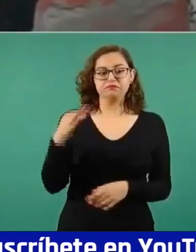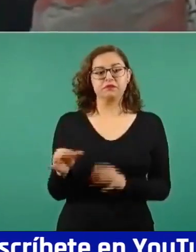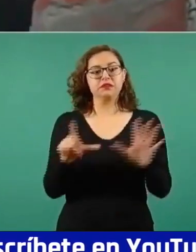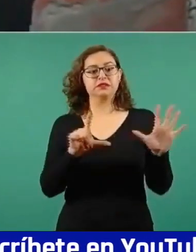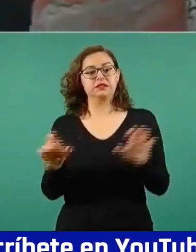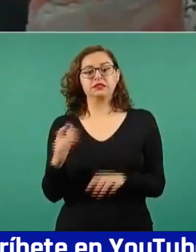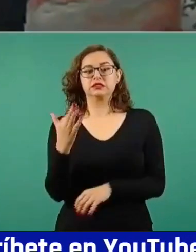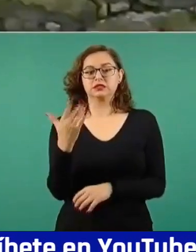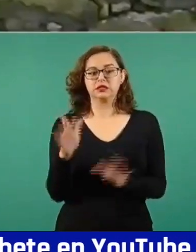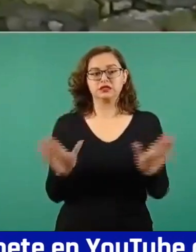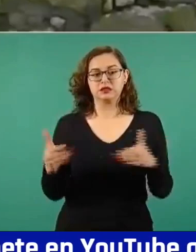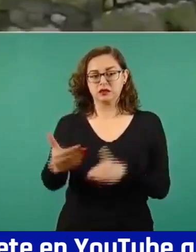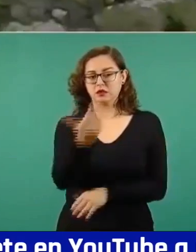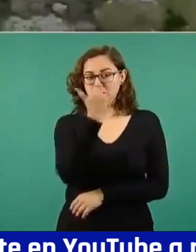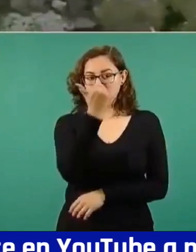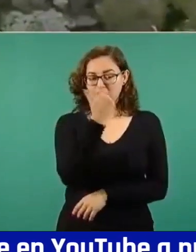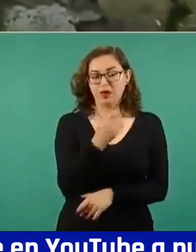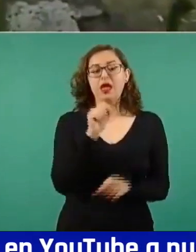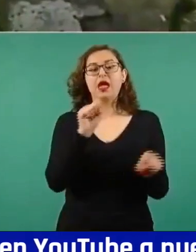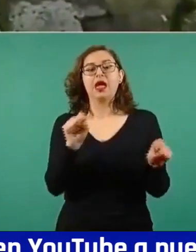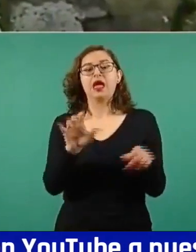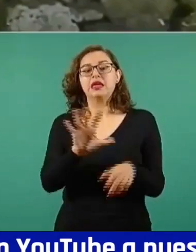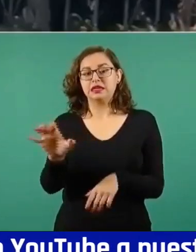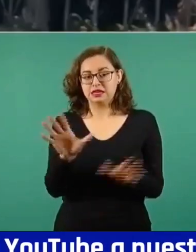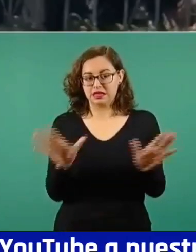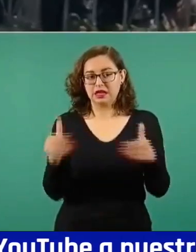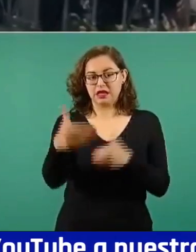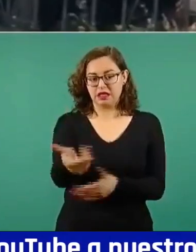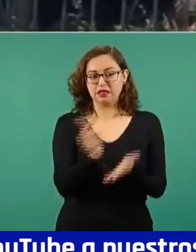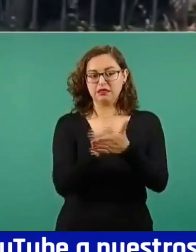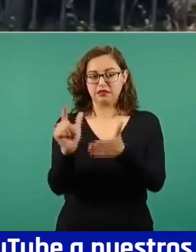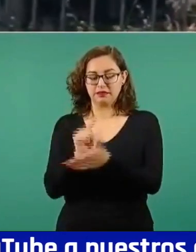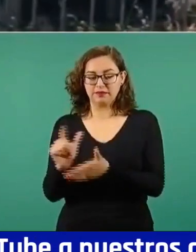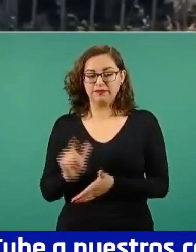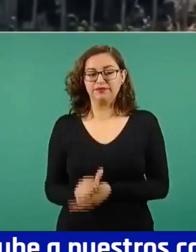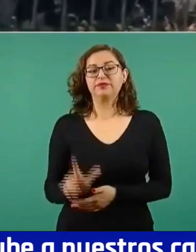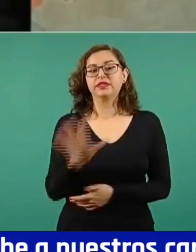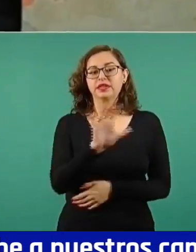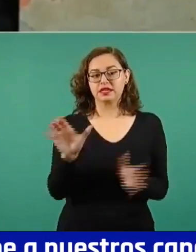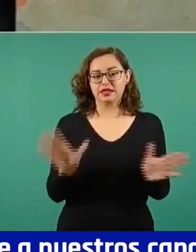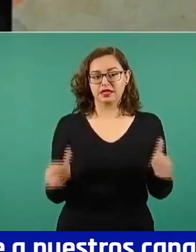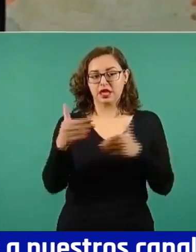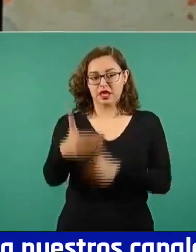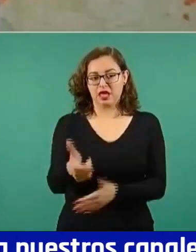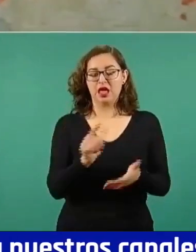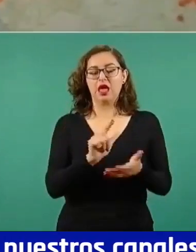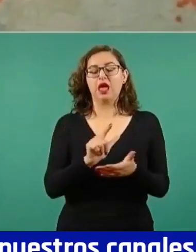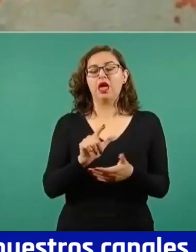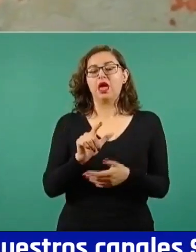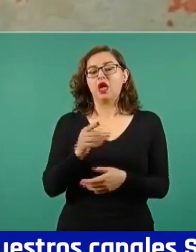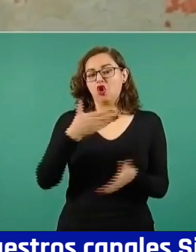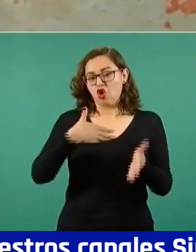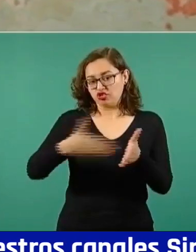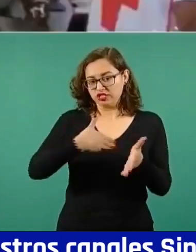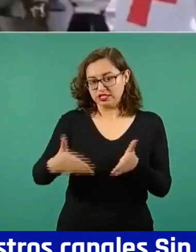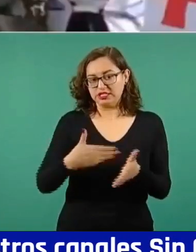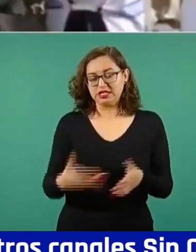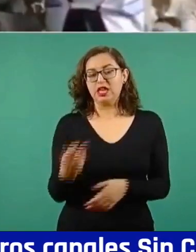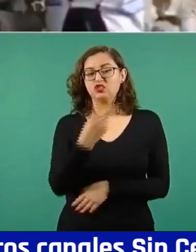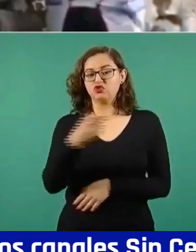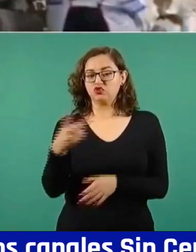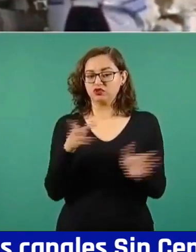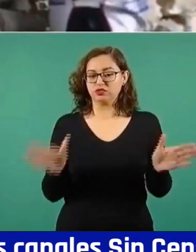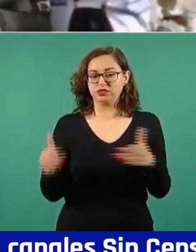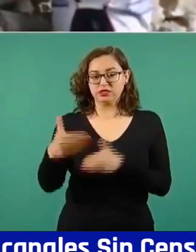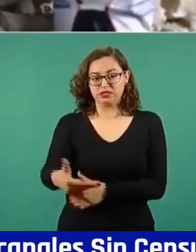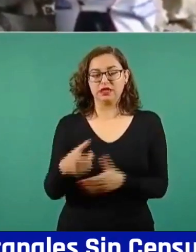750 despensas, 500 kits de higiene personal, 500 kits de cocina, 200 kits de limpieza para el hogar y material